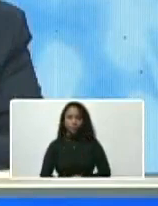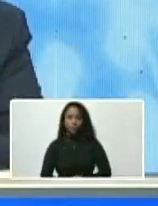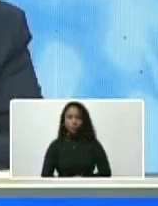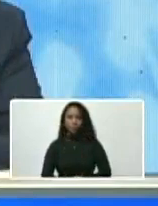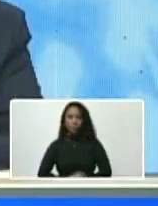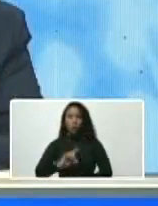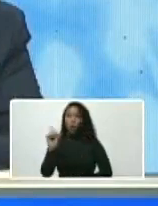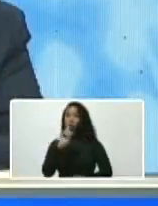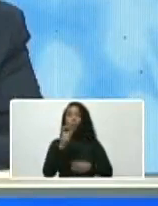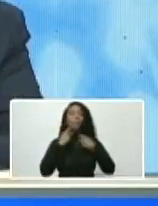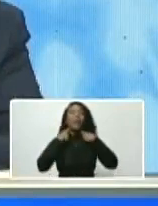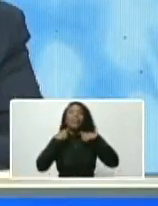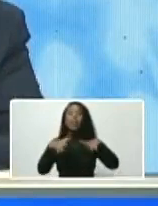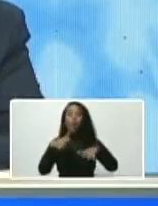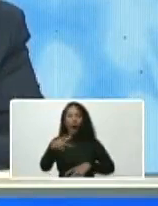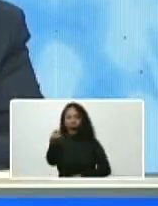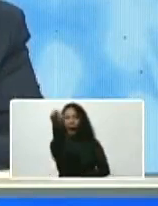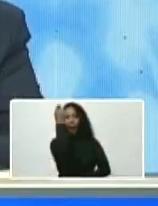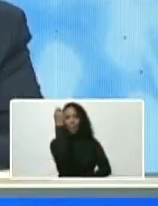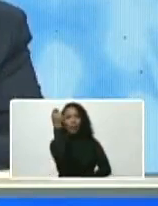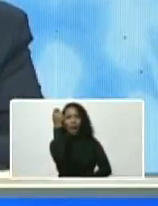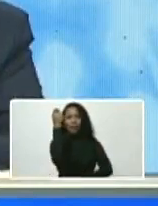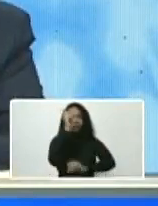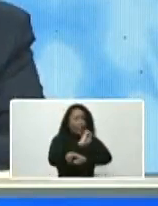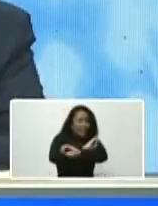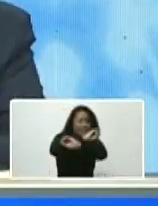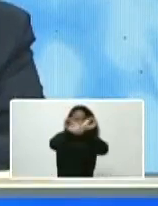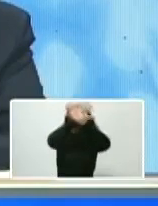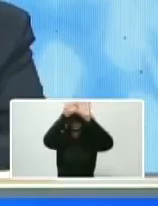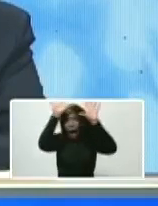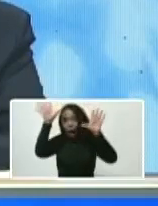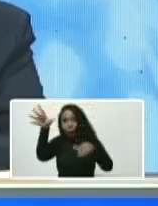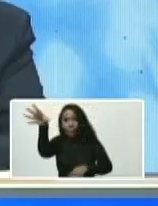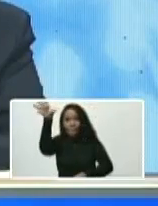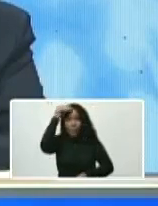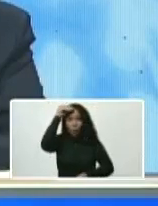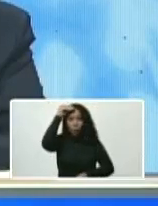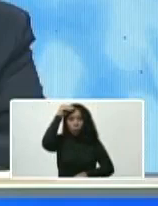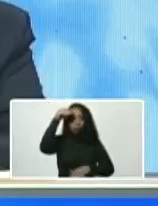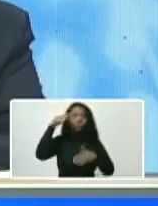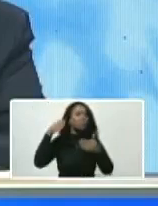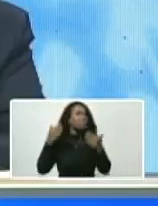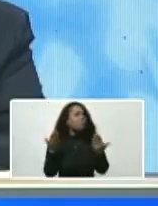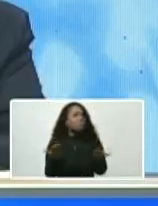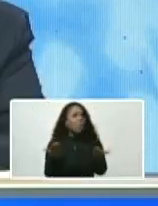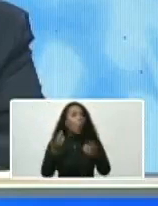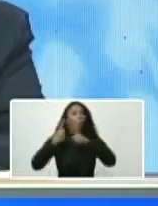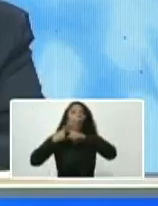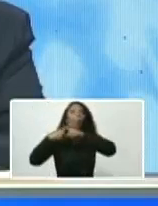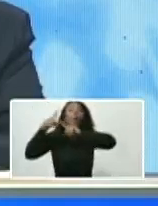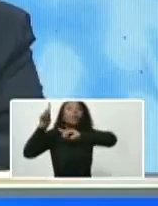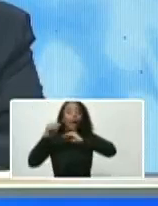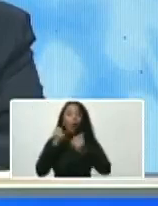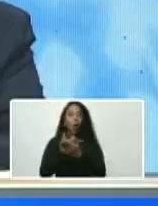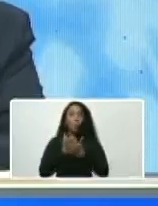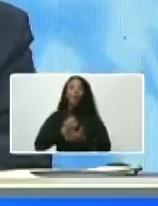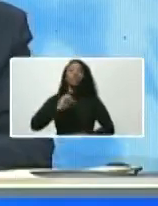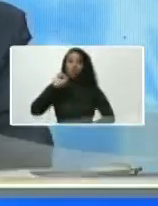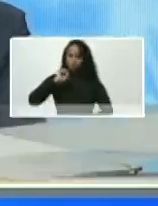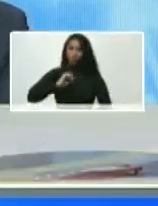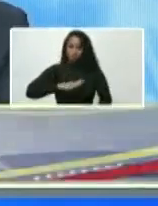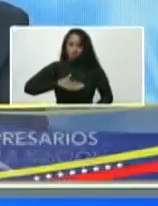No hemos perdido jamás la convicción de que otra economía es posible.